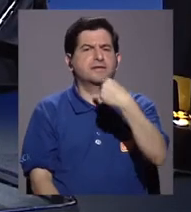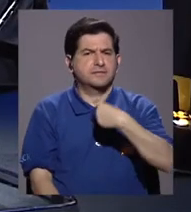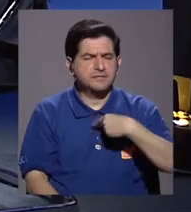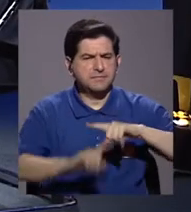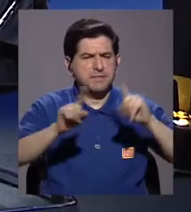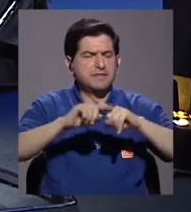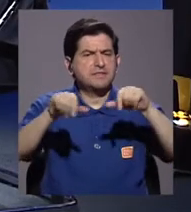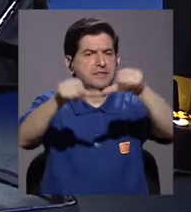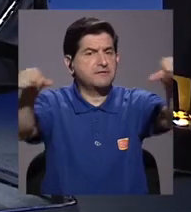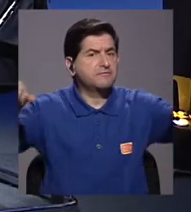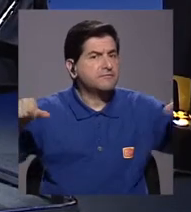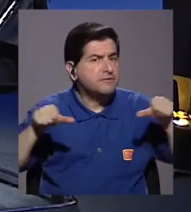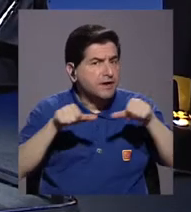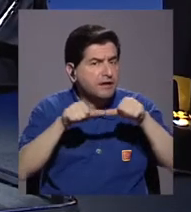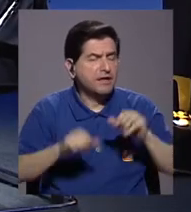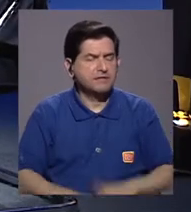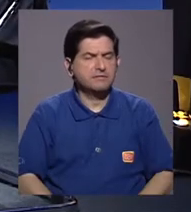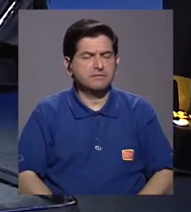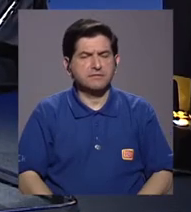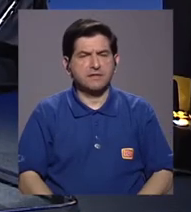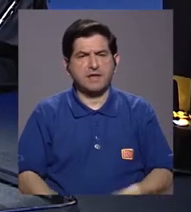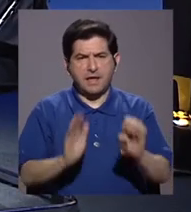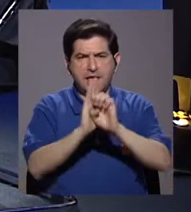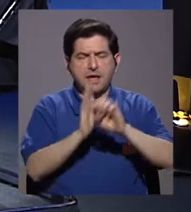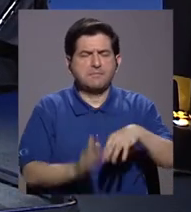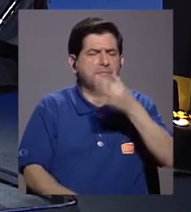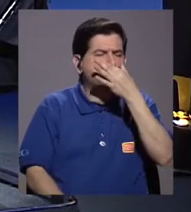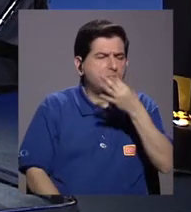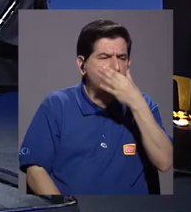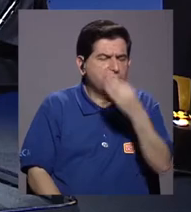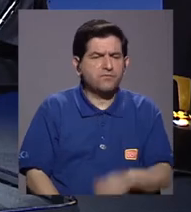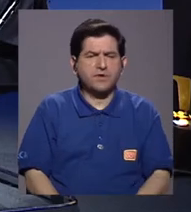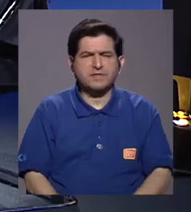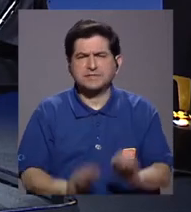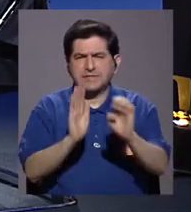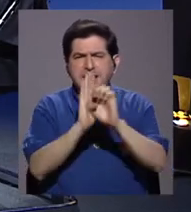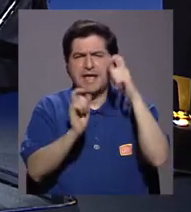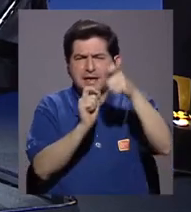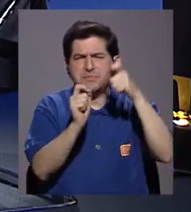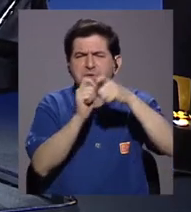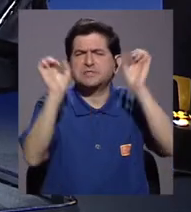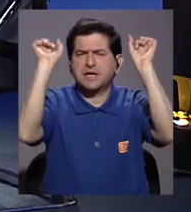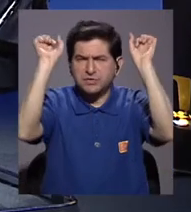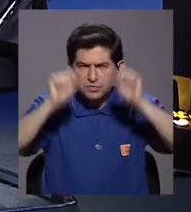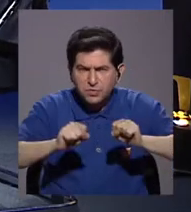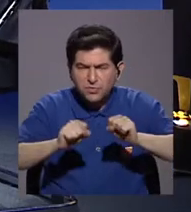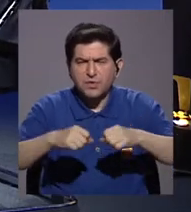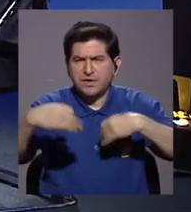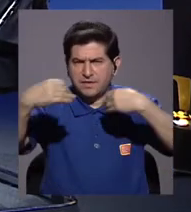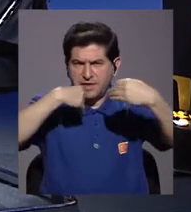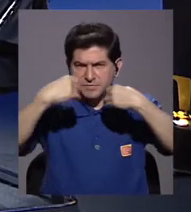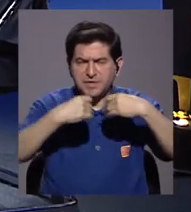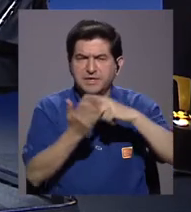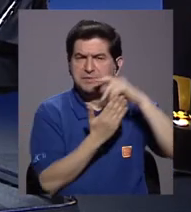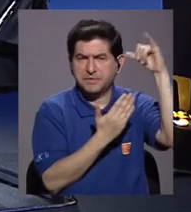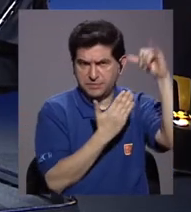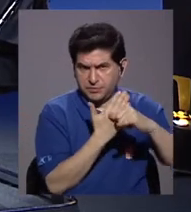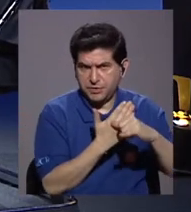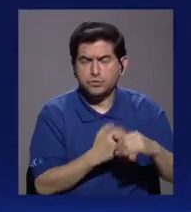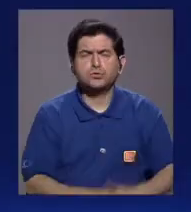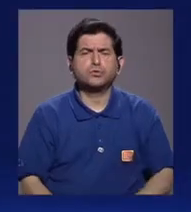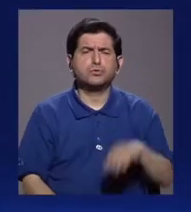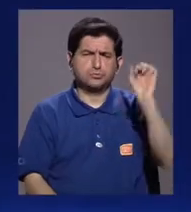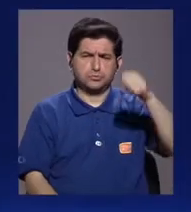mencionó diferentes áreas como influenza no puede dar ejemplos al humor un poco más específicos de sus